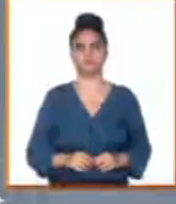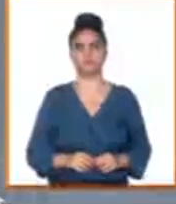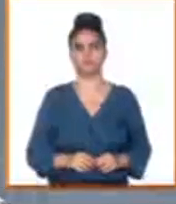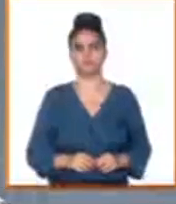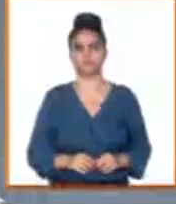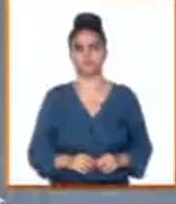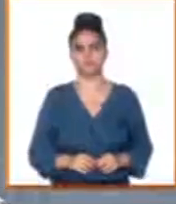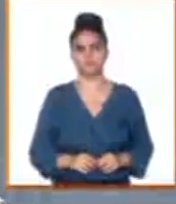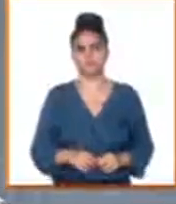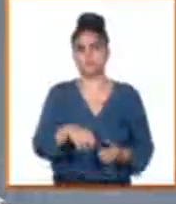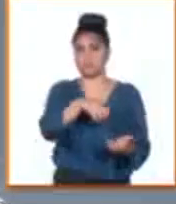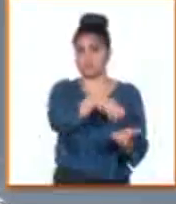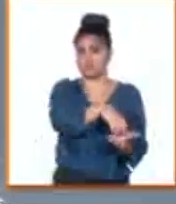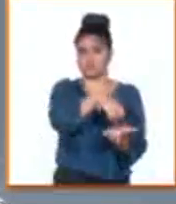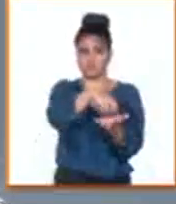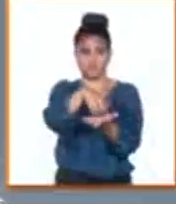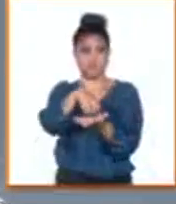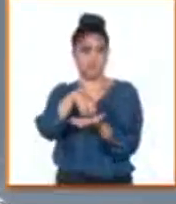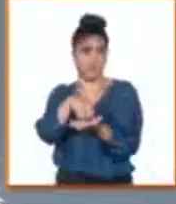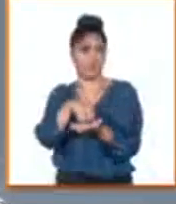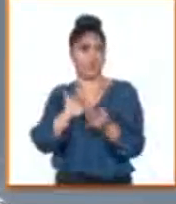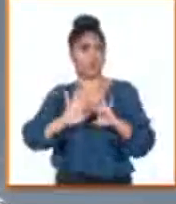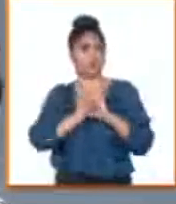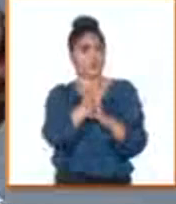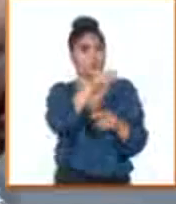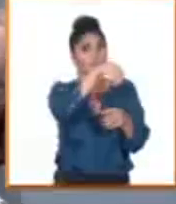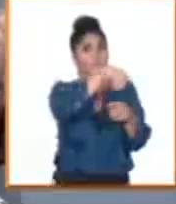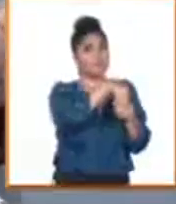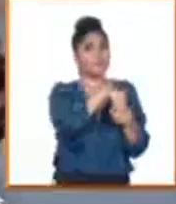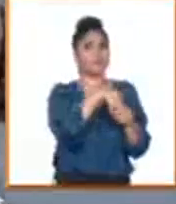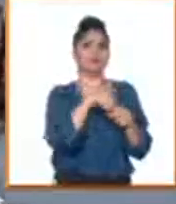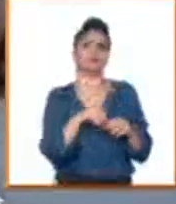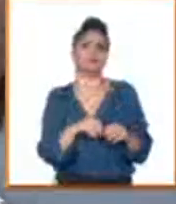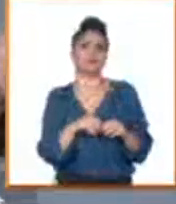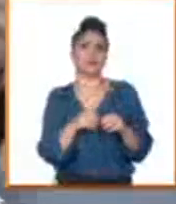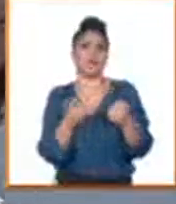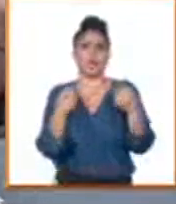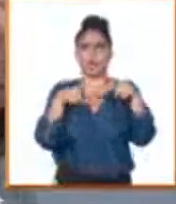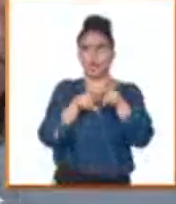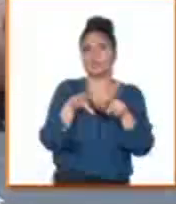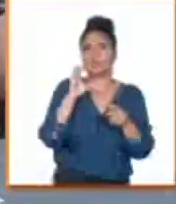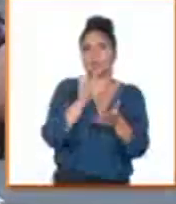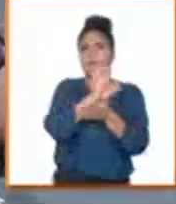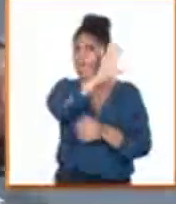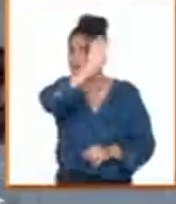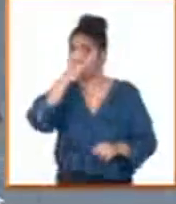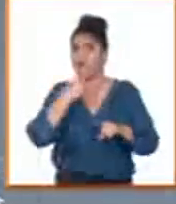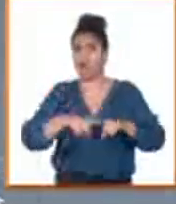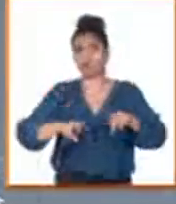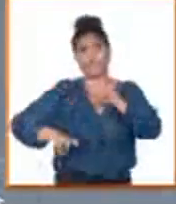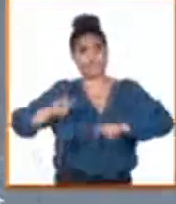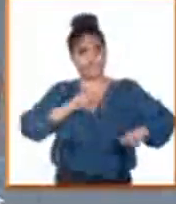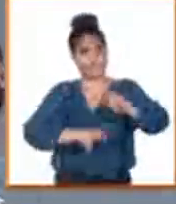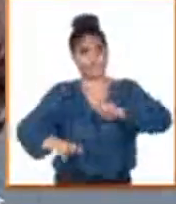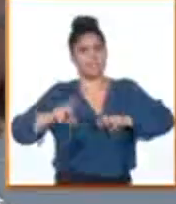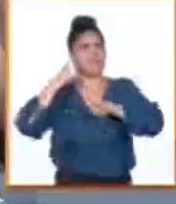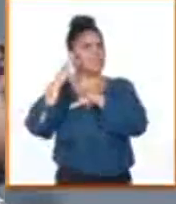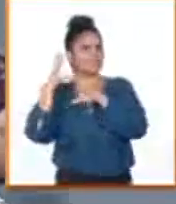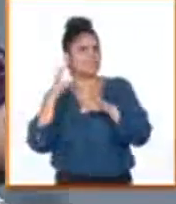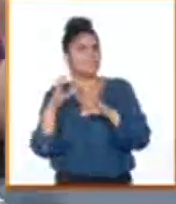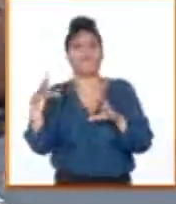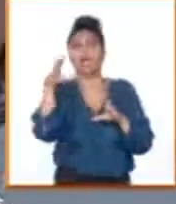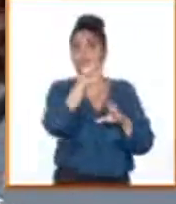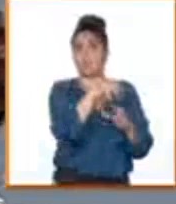seguir la pista, repito, incorporar rápidamente todo esto, acompañar a estas otras escuelas que también tienen el mandato, acompañar a